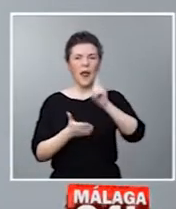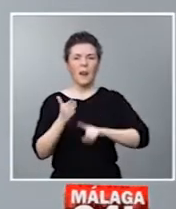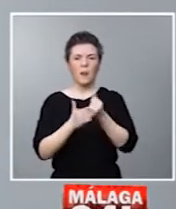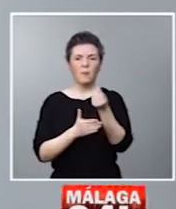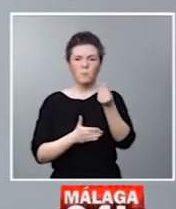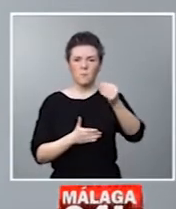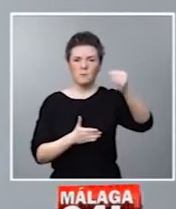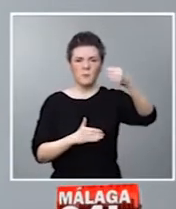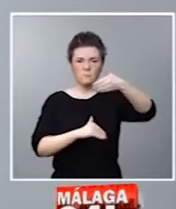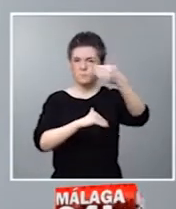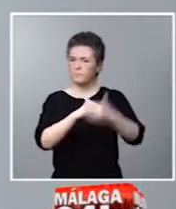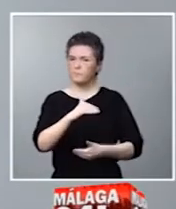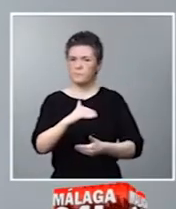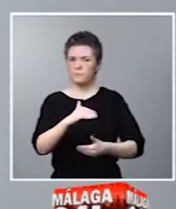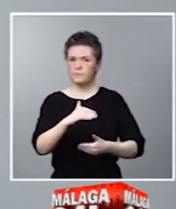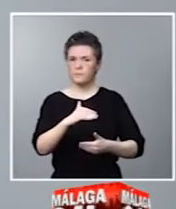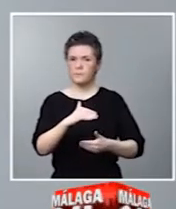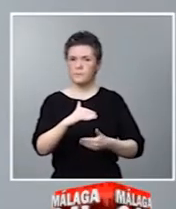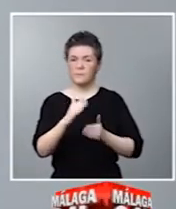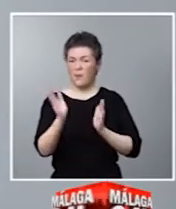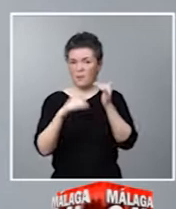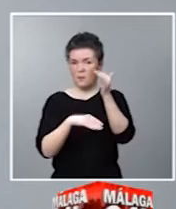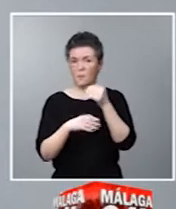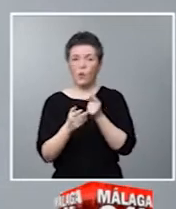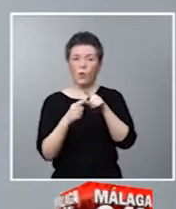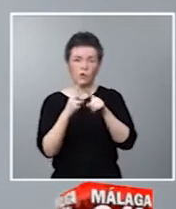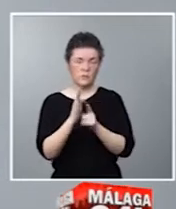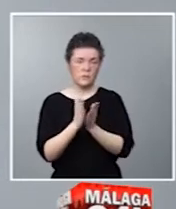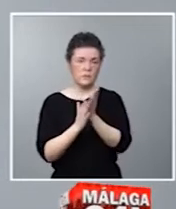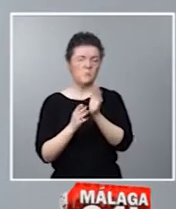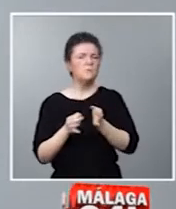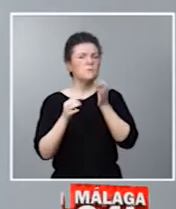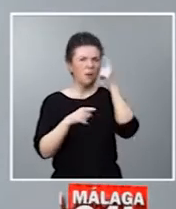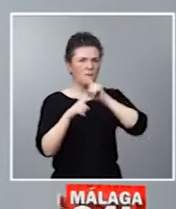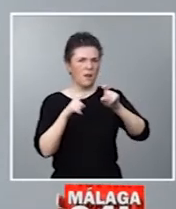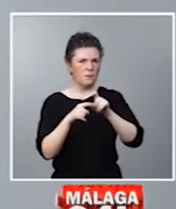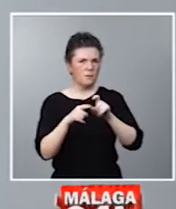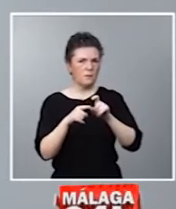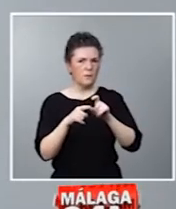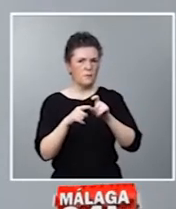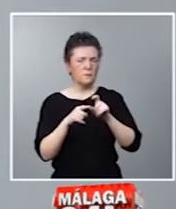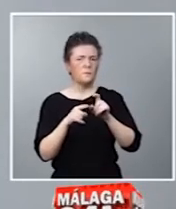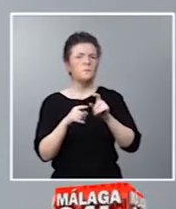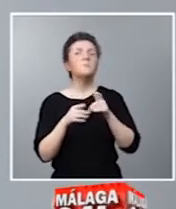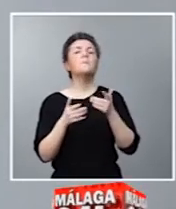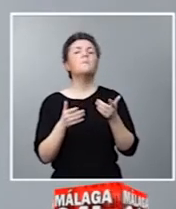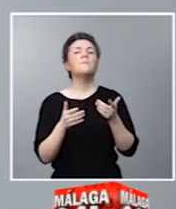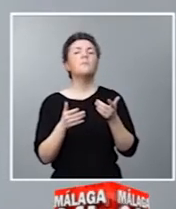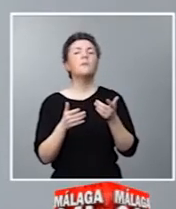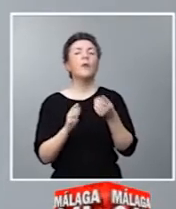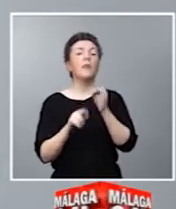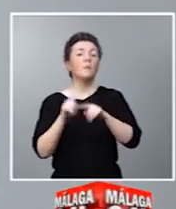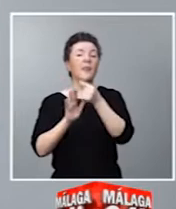de arrendamiento en atención a dos criterios, pero siempre con carácter subordinado al índice de